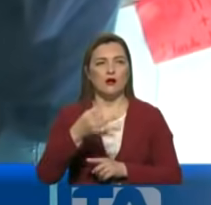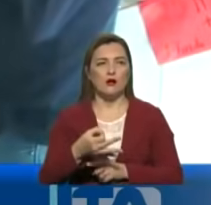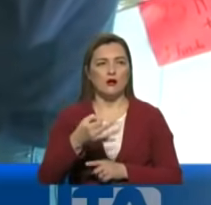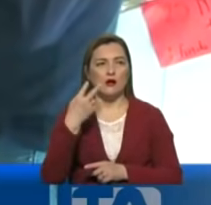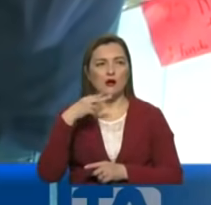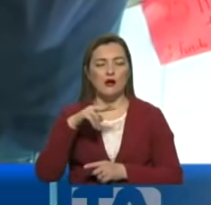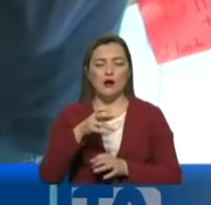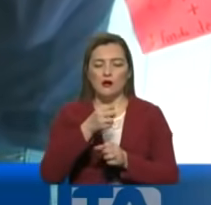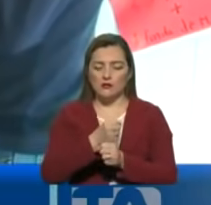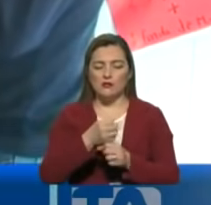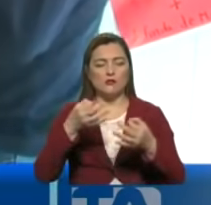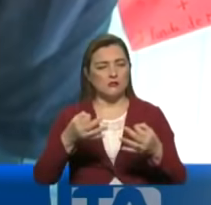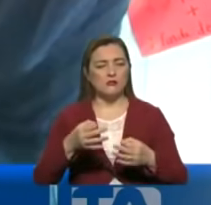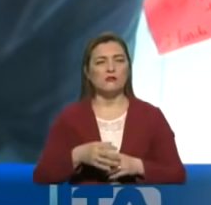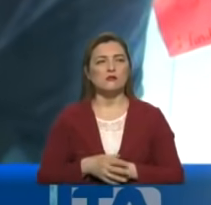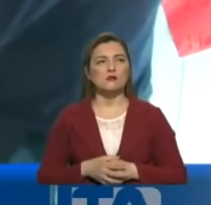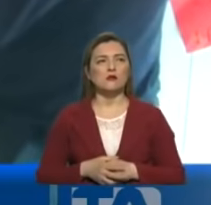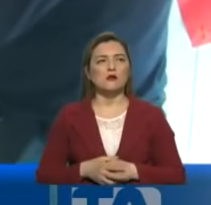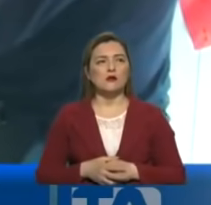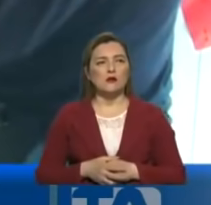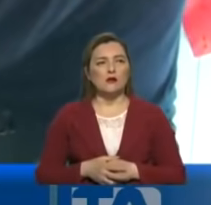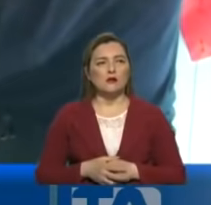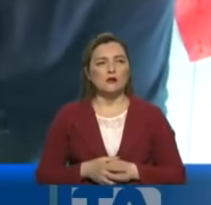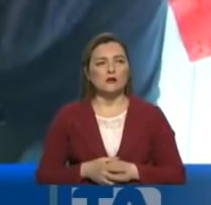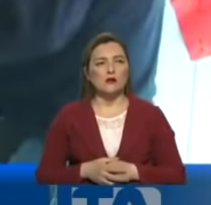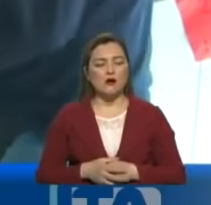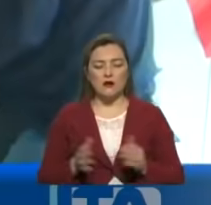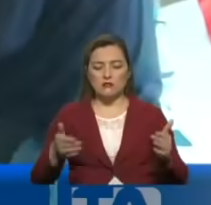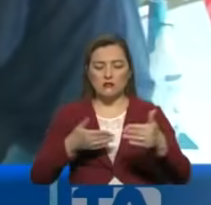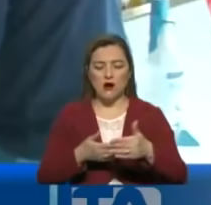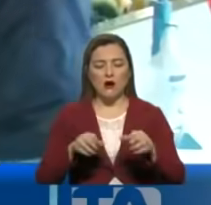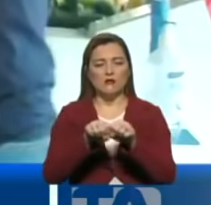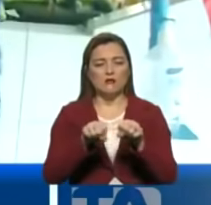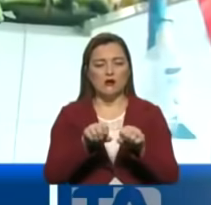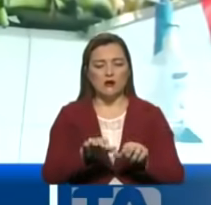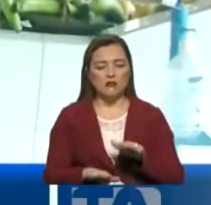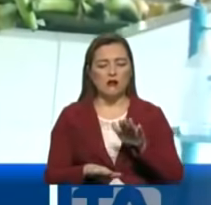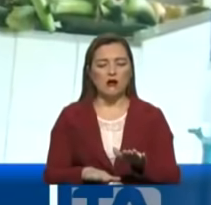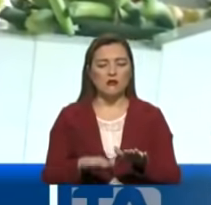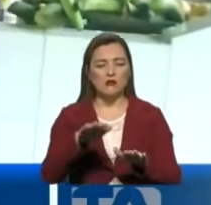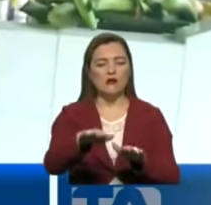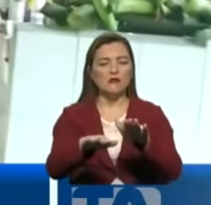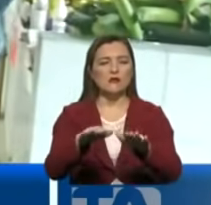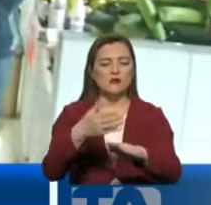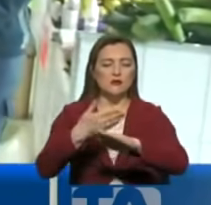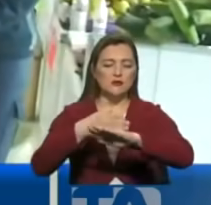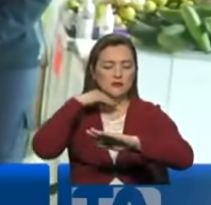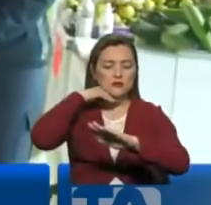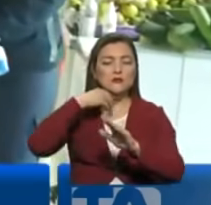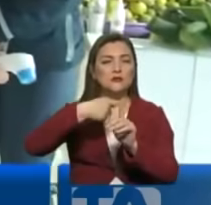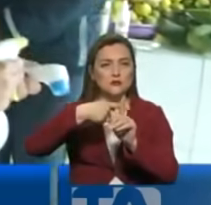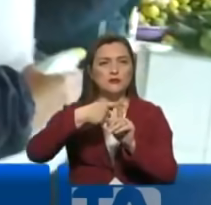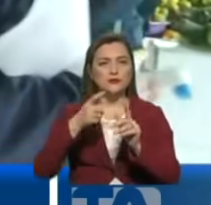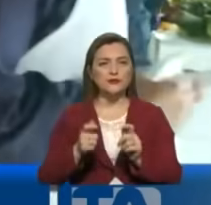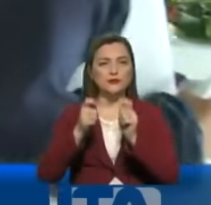las medidas de bioseguridad. Tenemos precisamente la bandeja para desinfección del calzado y también se toma la temperatura y se les